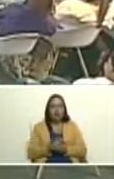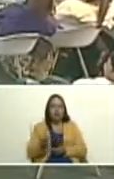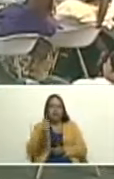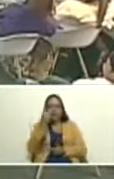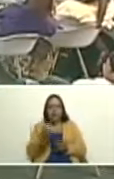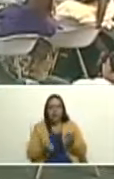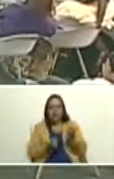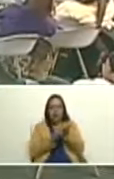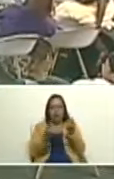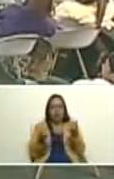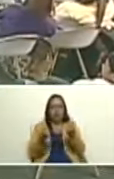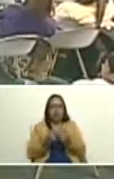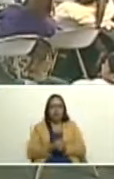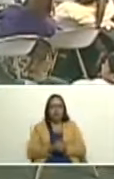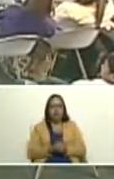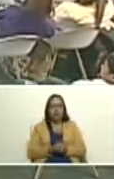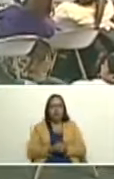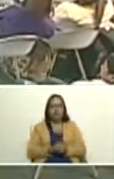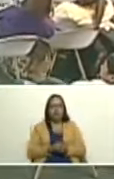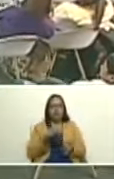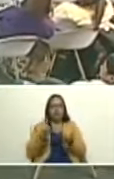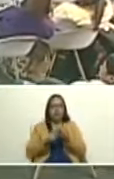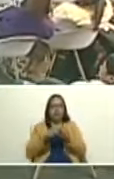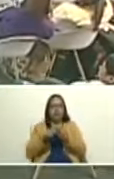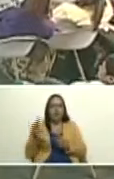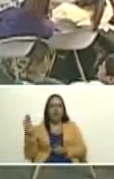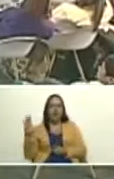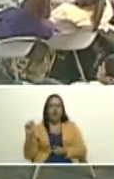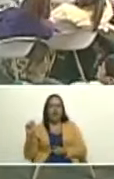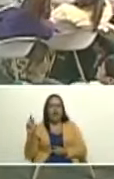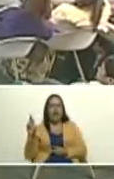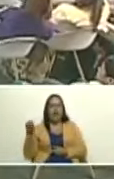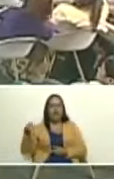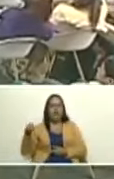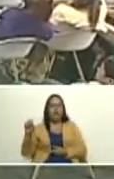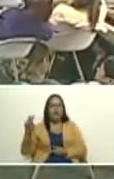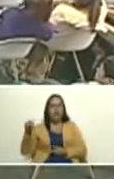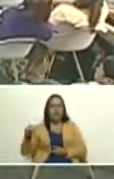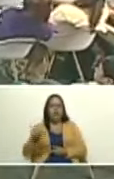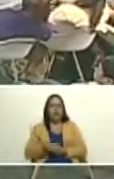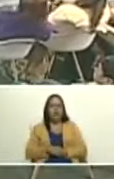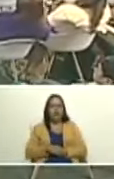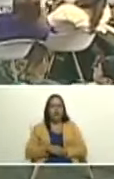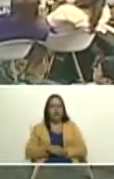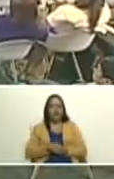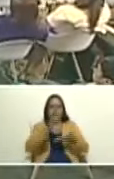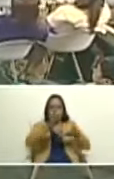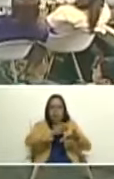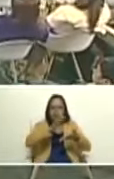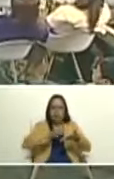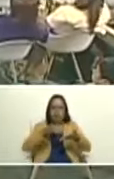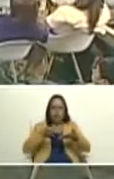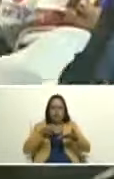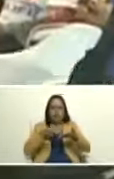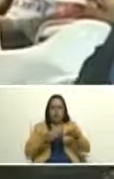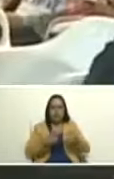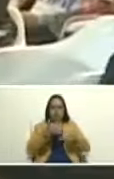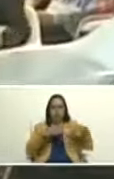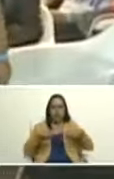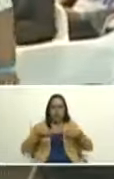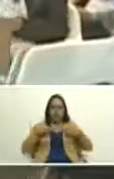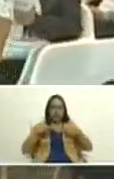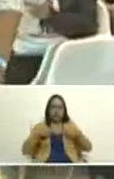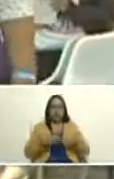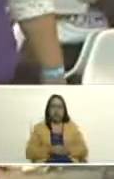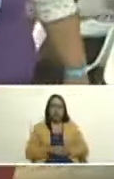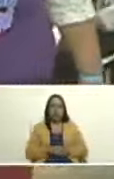crédito. Carmen Zoraida Hernández Aramburo. Confección y costura. Carmen Zoraida.